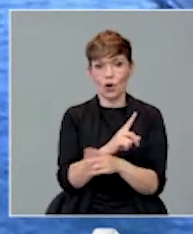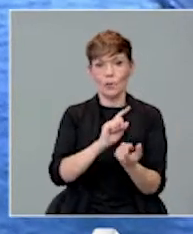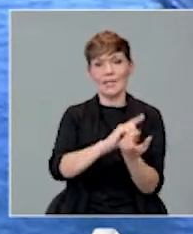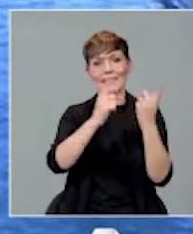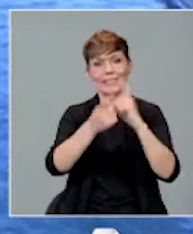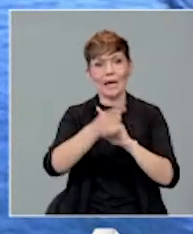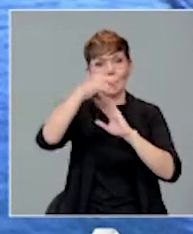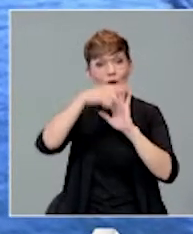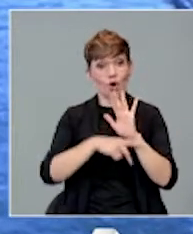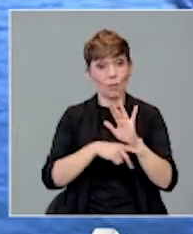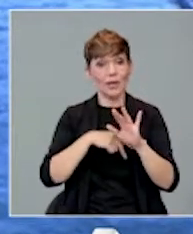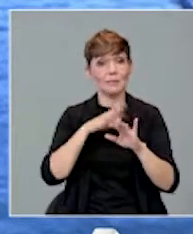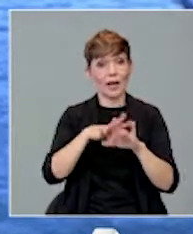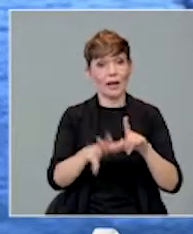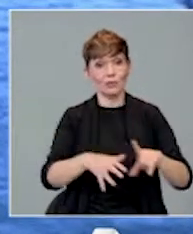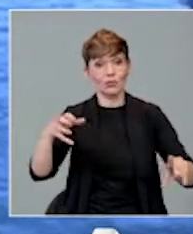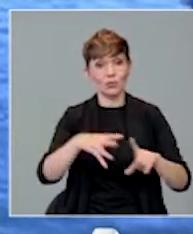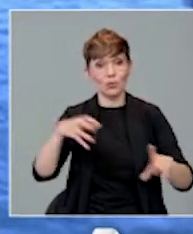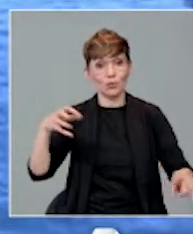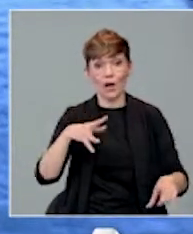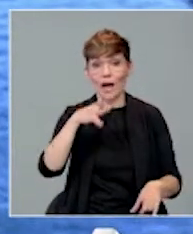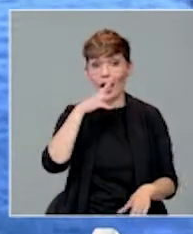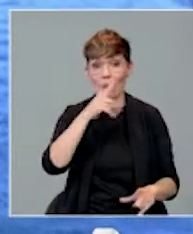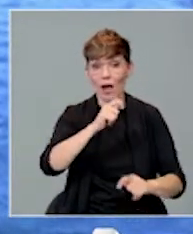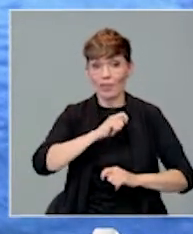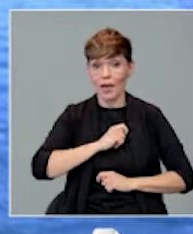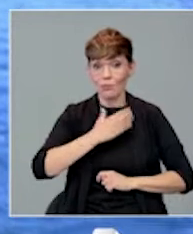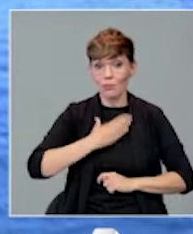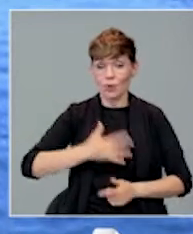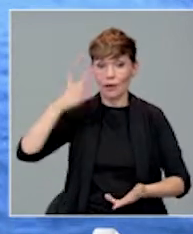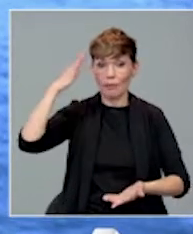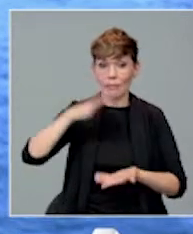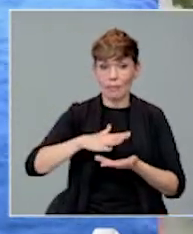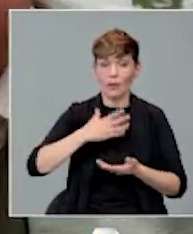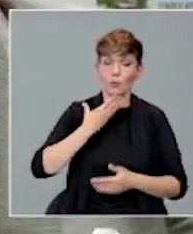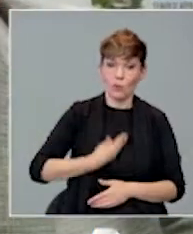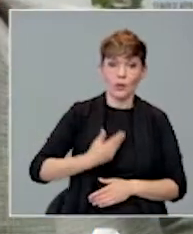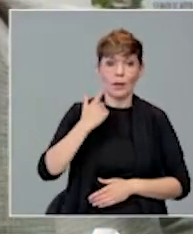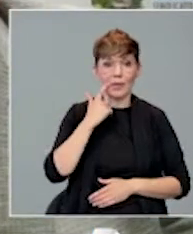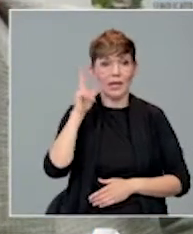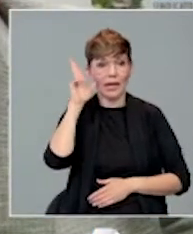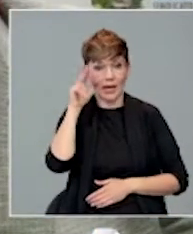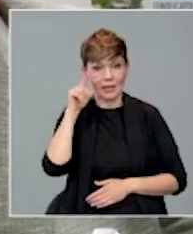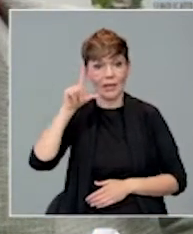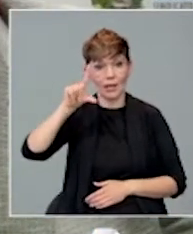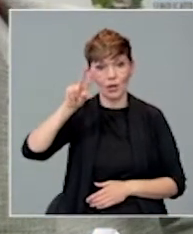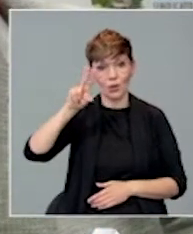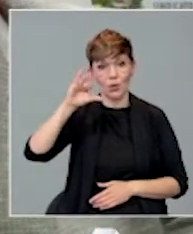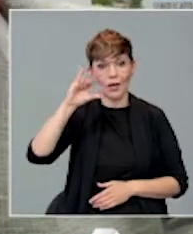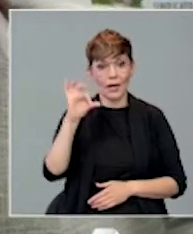las reglas de explotación que no prevé precisamente enviar más agua a Murcia, Almería y Alicante. Lucas Jiménez, buenos